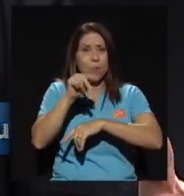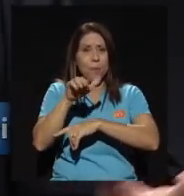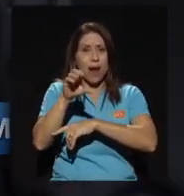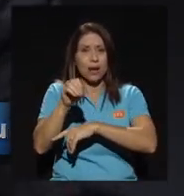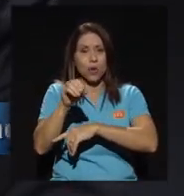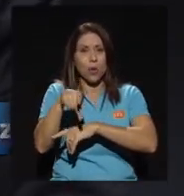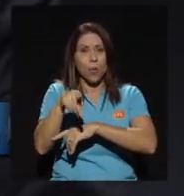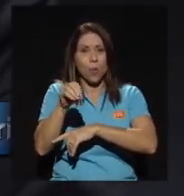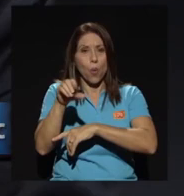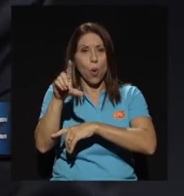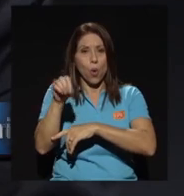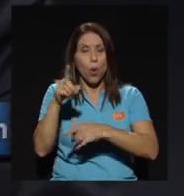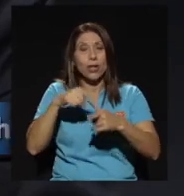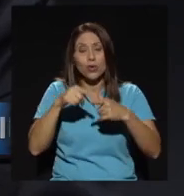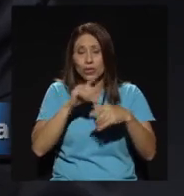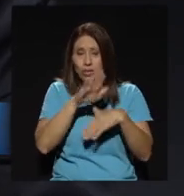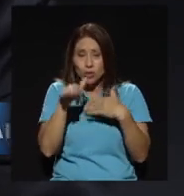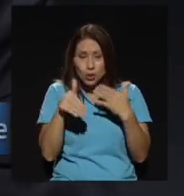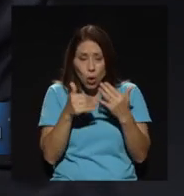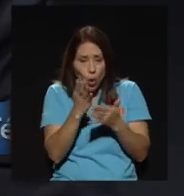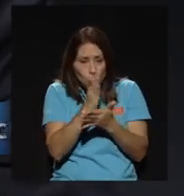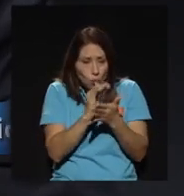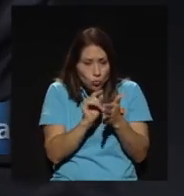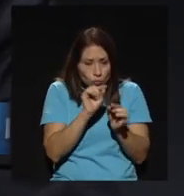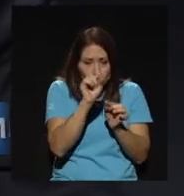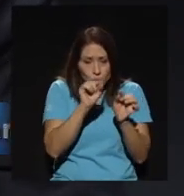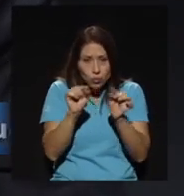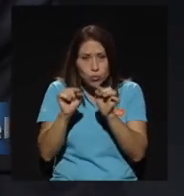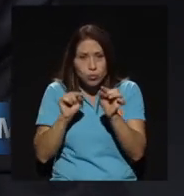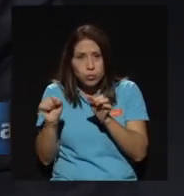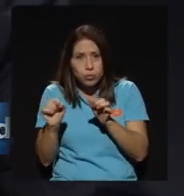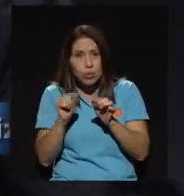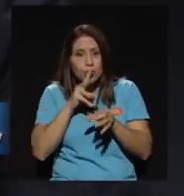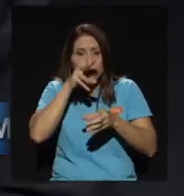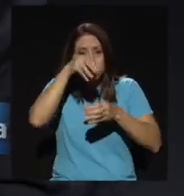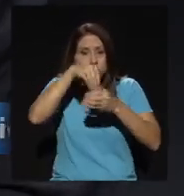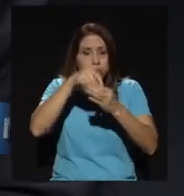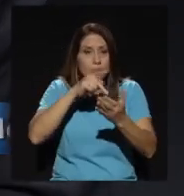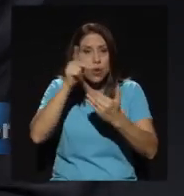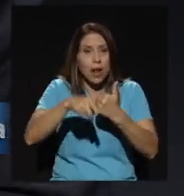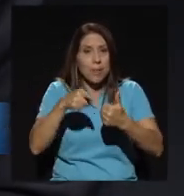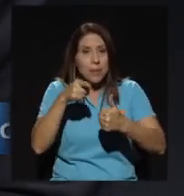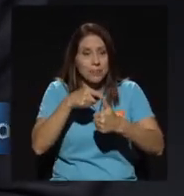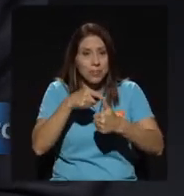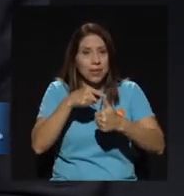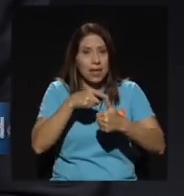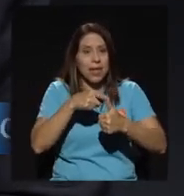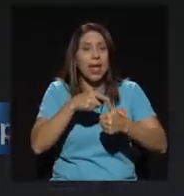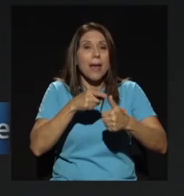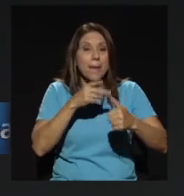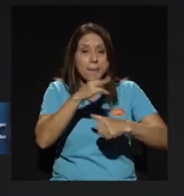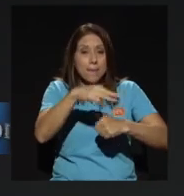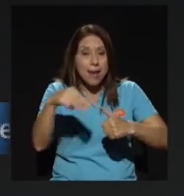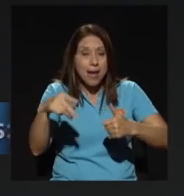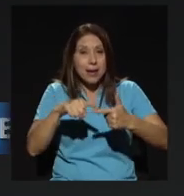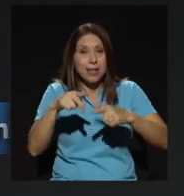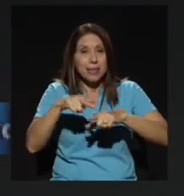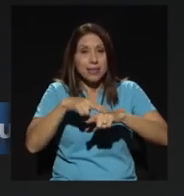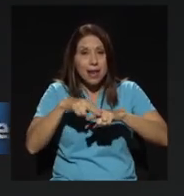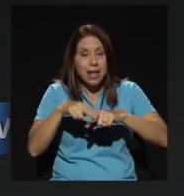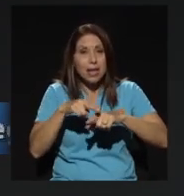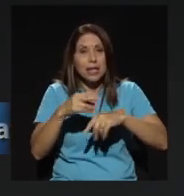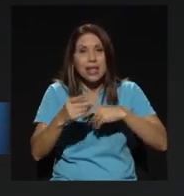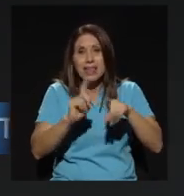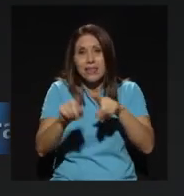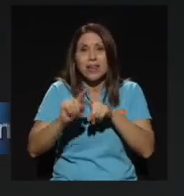programa e incluyen vías marítimas tren para unir todas esas grandes ciudades con ese mensaje y